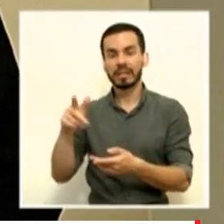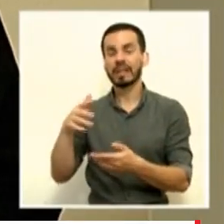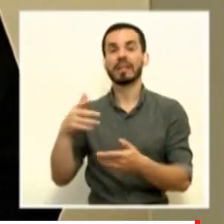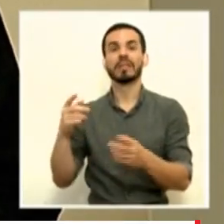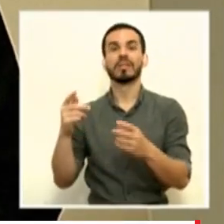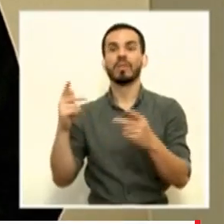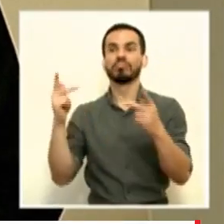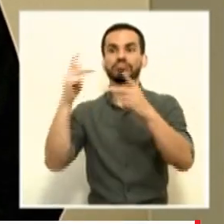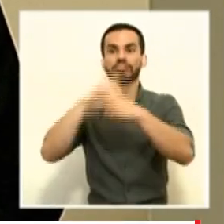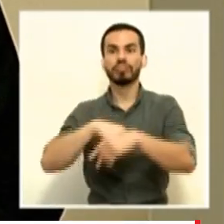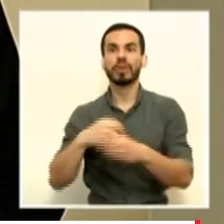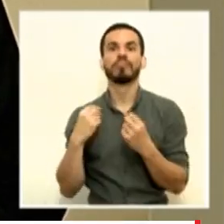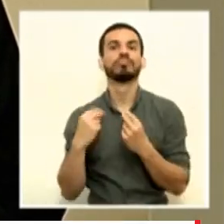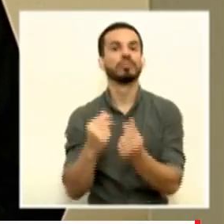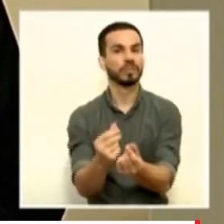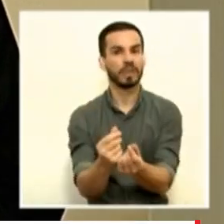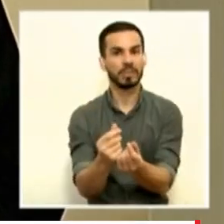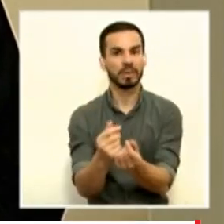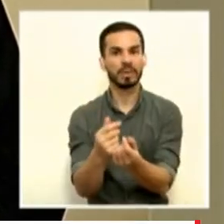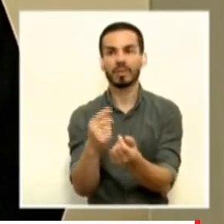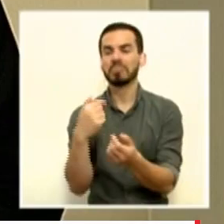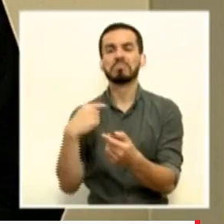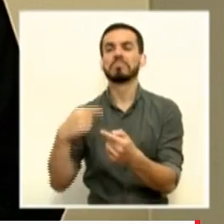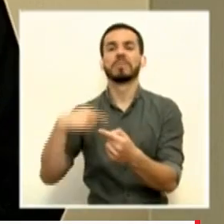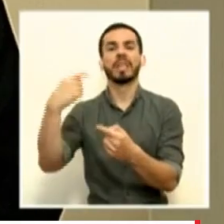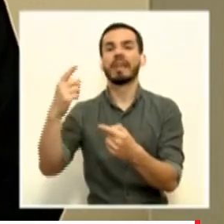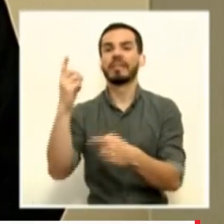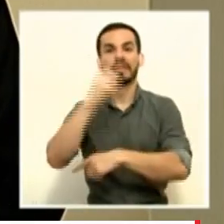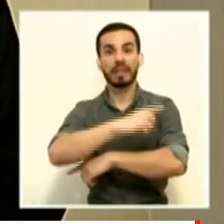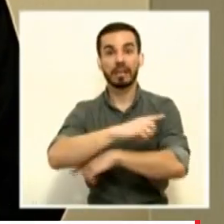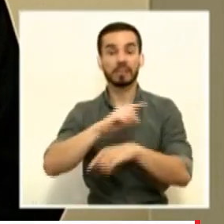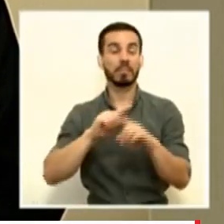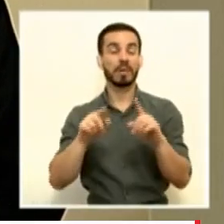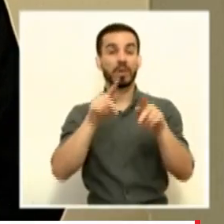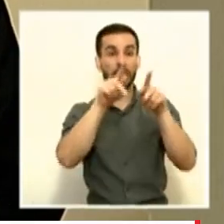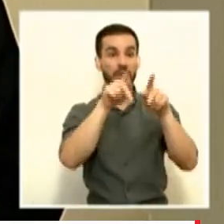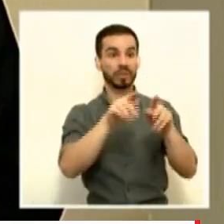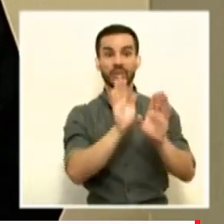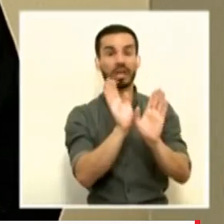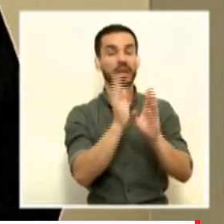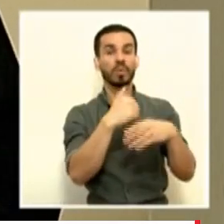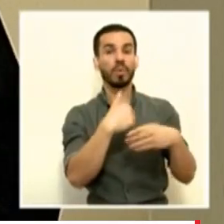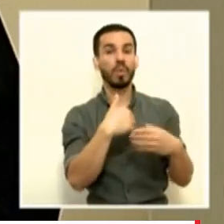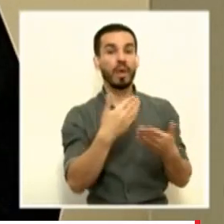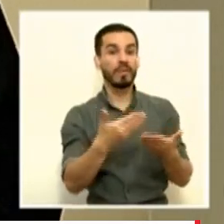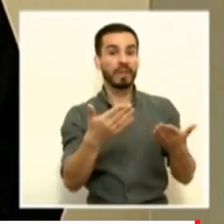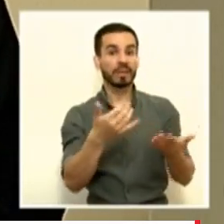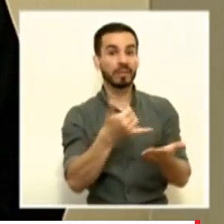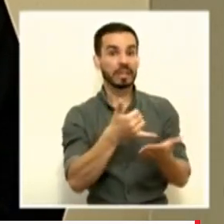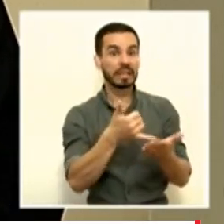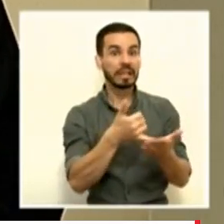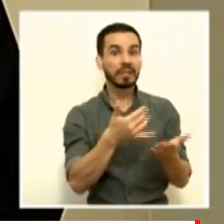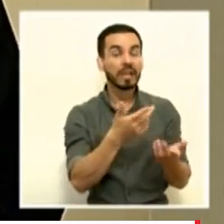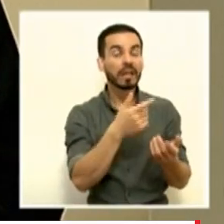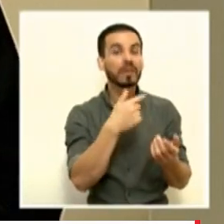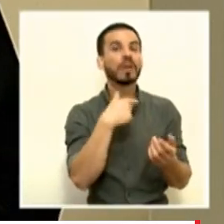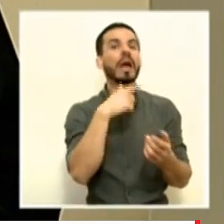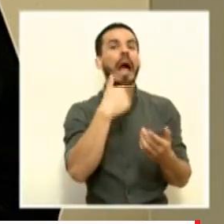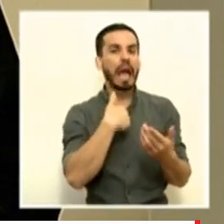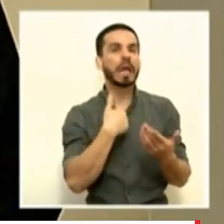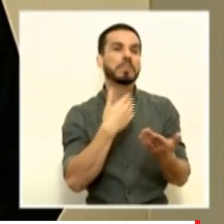rápido, casi que de días. En cambio, en personas sin factores de riesgo es más benigna. Y ahí vamos a